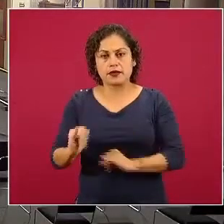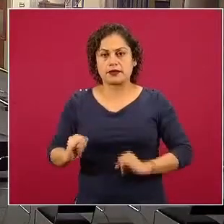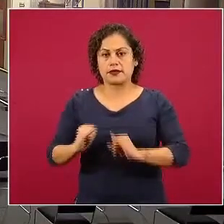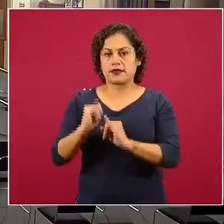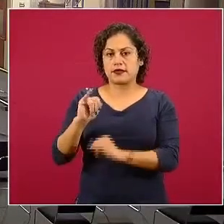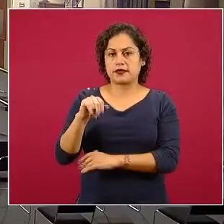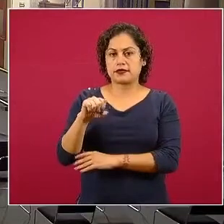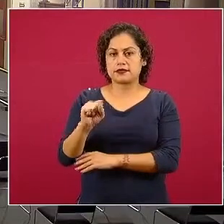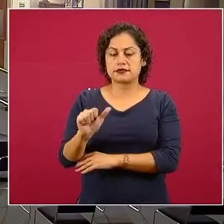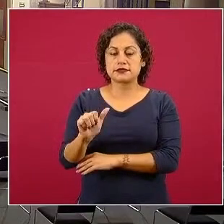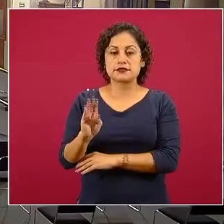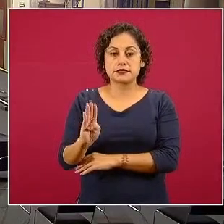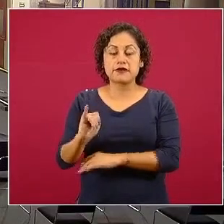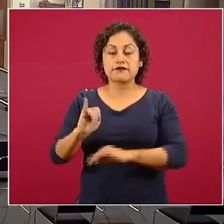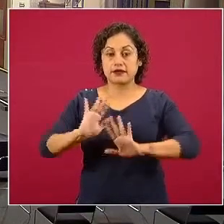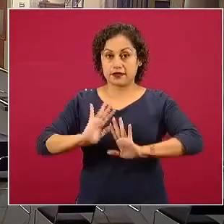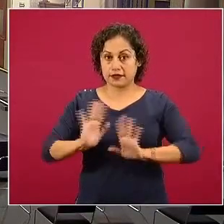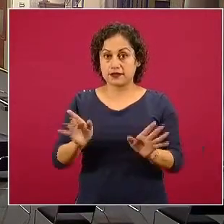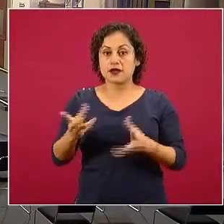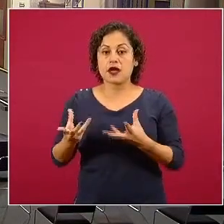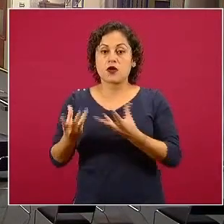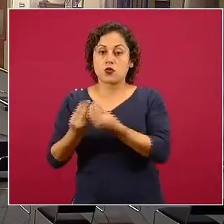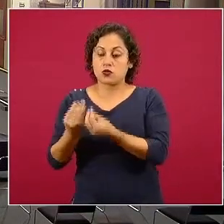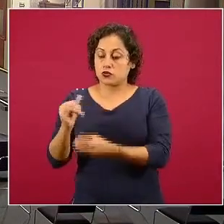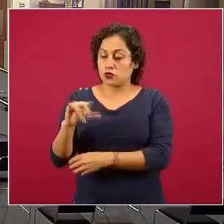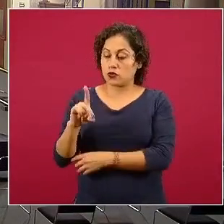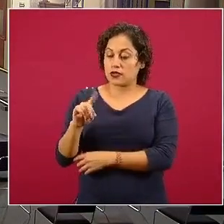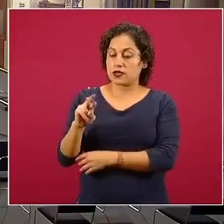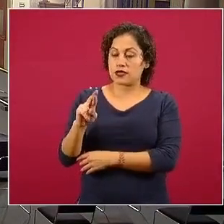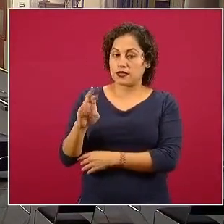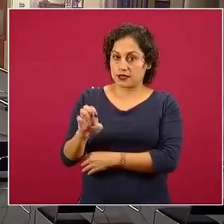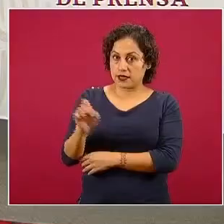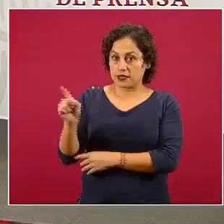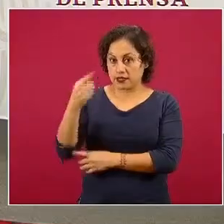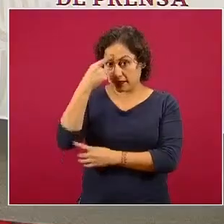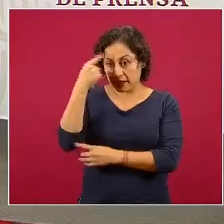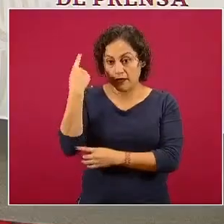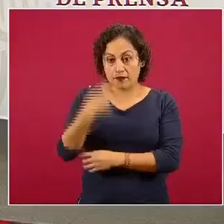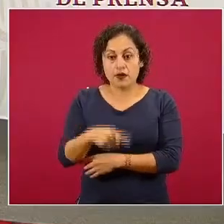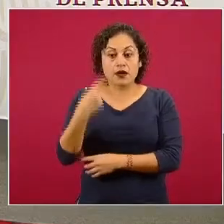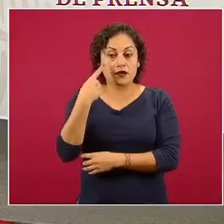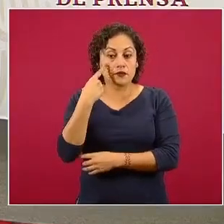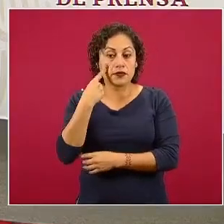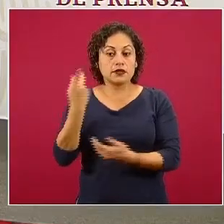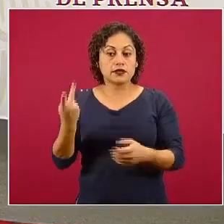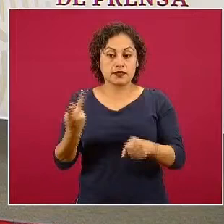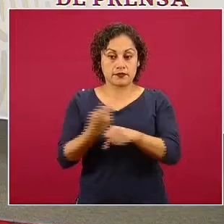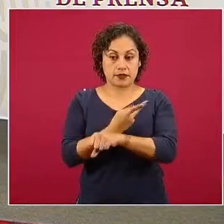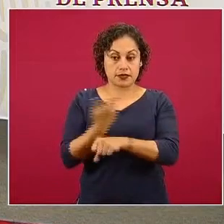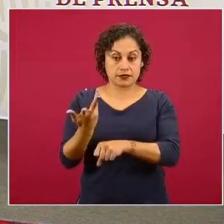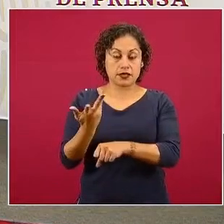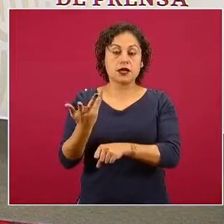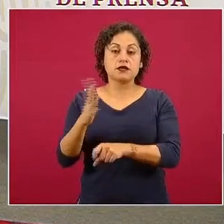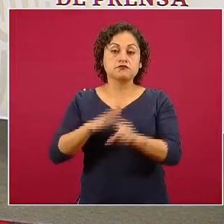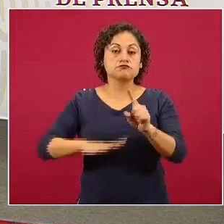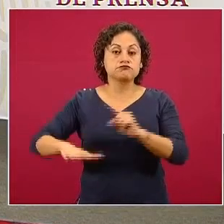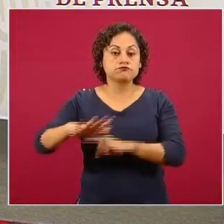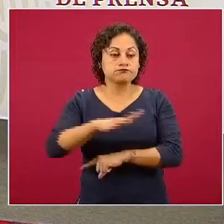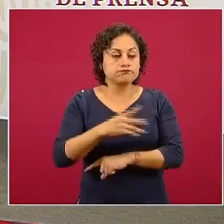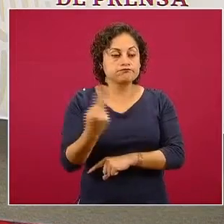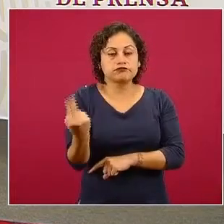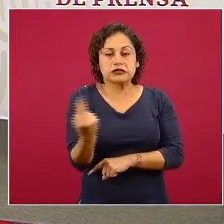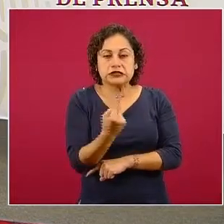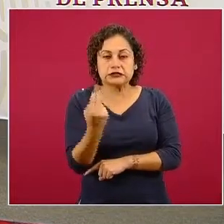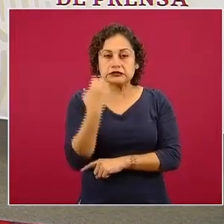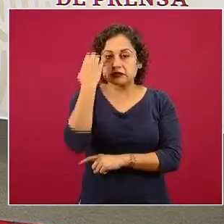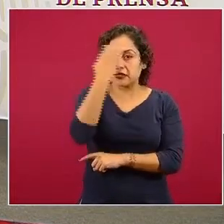análisis en conjunto con el INDRE, para ver cuántas pruebas será necesario adquirir para distribuirse